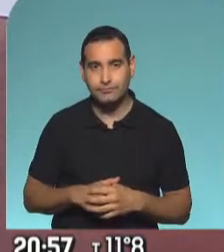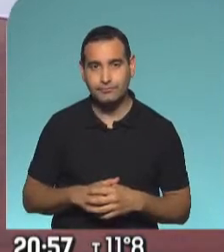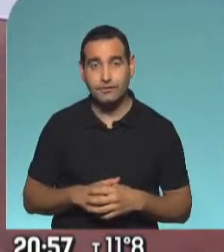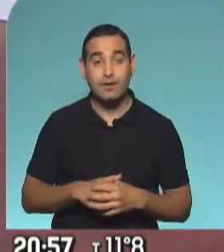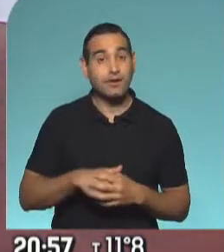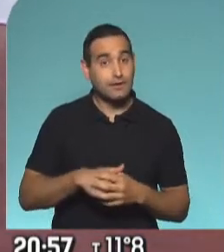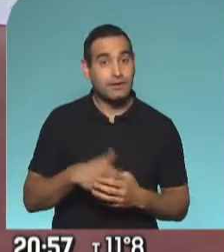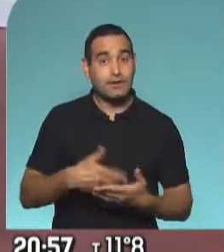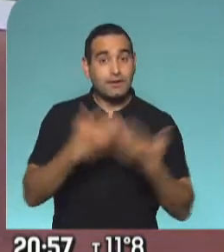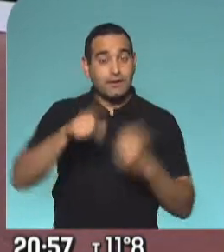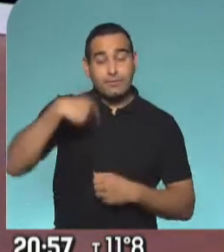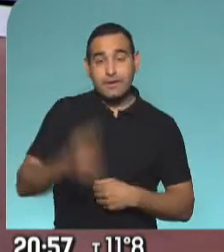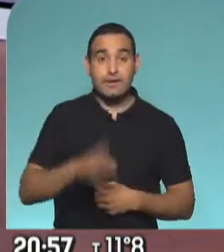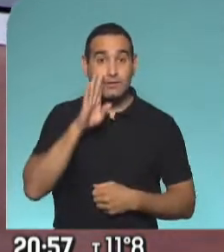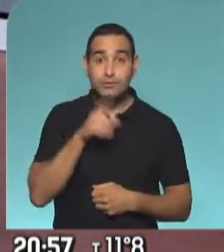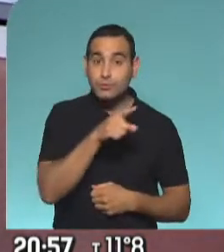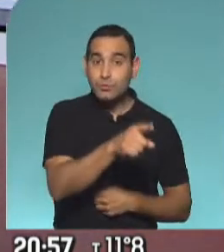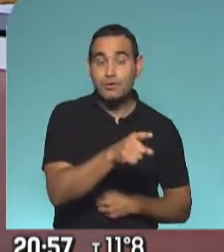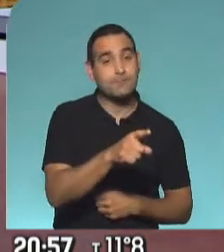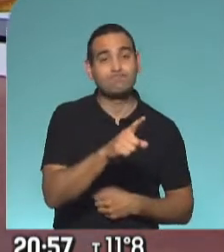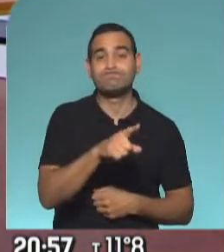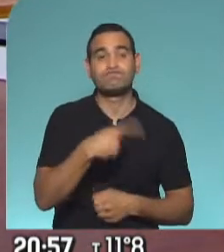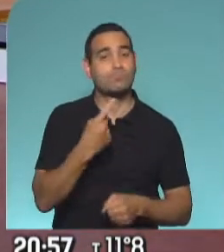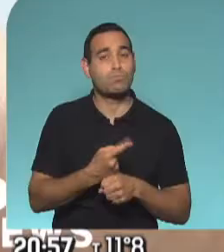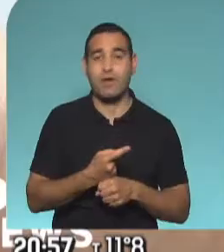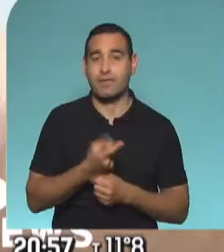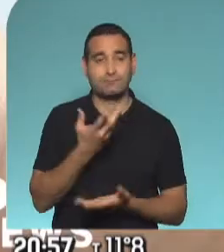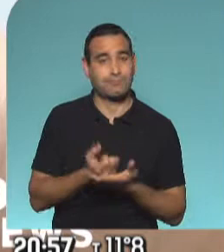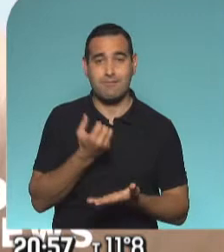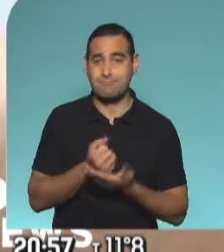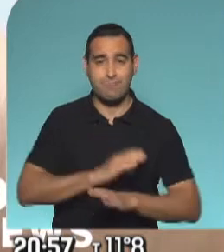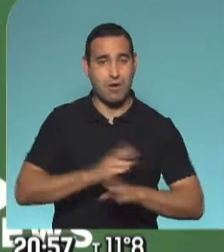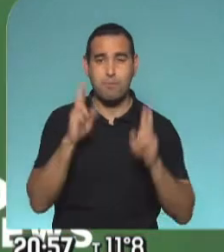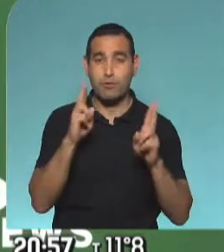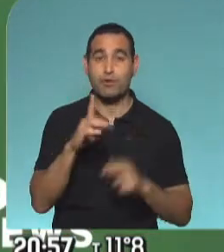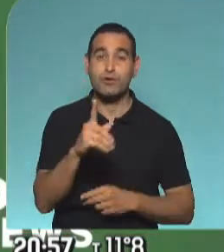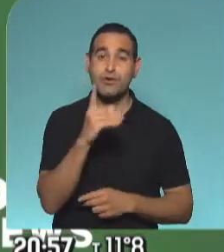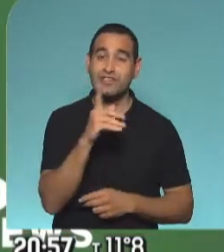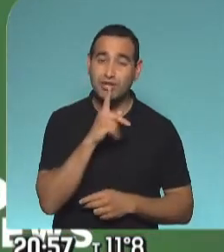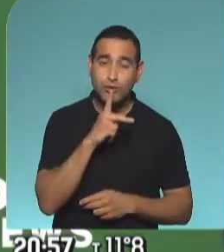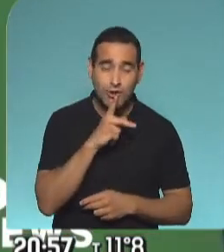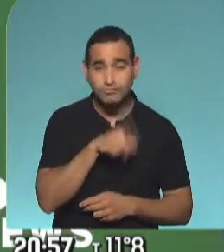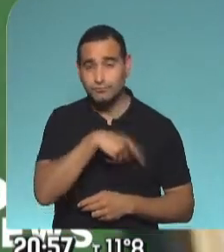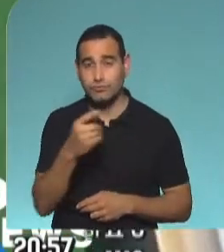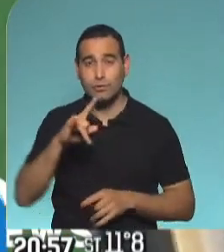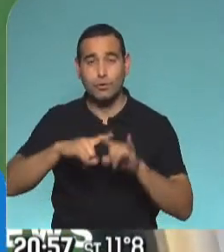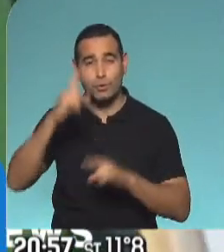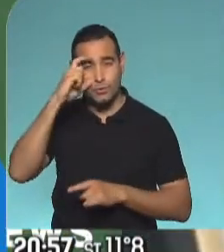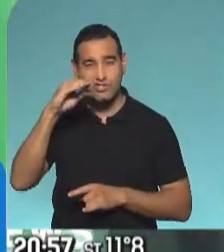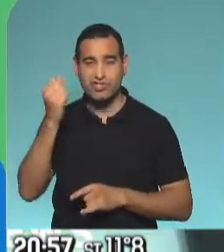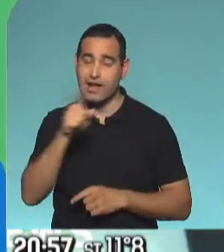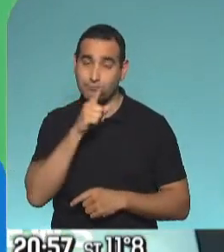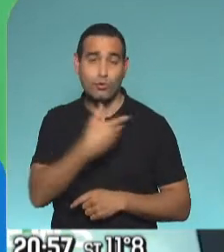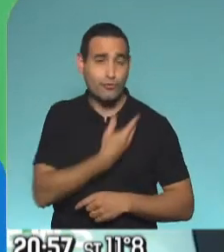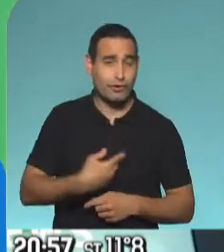Llegó el día, desde mañana en los Estados Unidos no se puede usar más, está prohibido TikTok y WeChat. Bueno, justamente lo anunció el gobierno